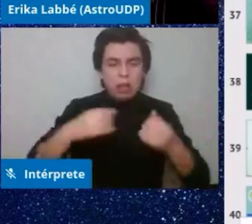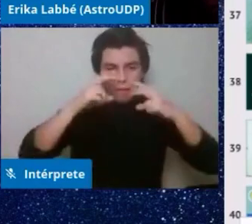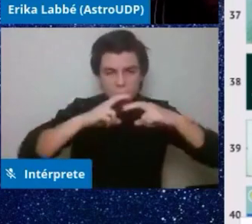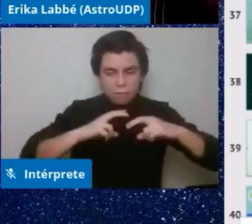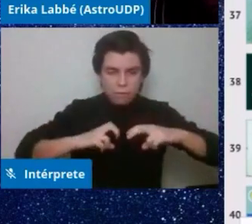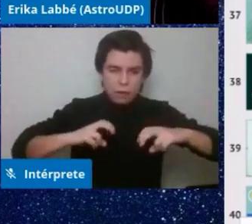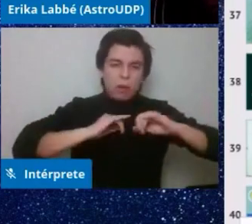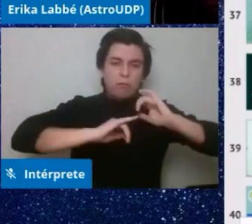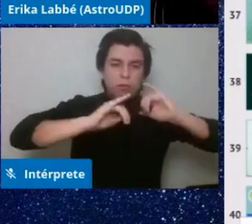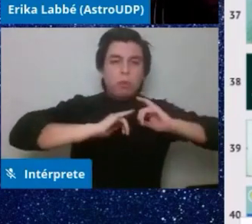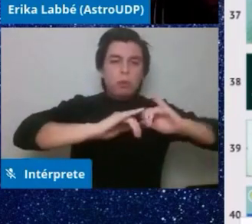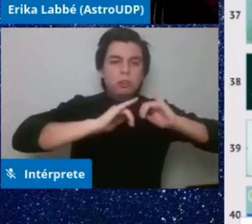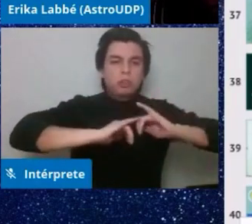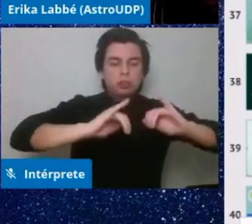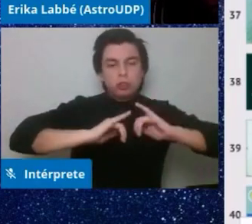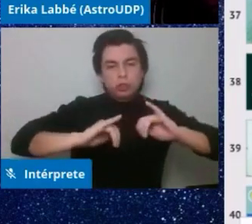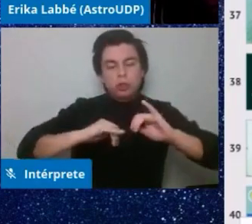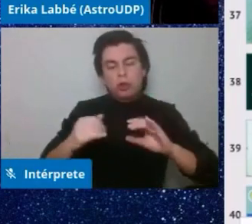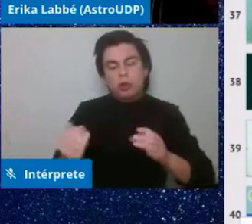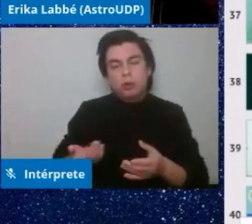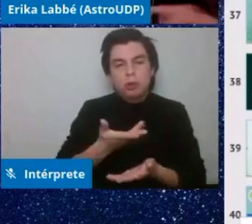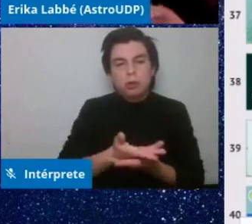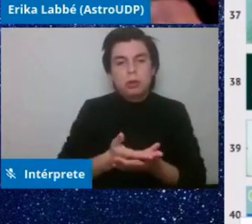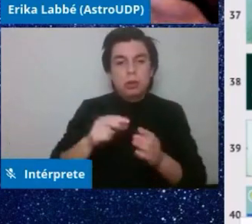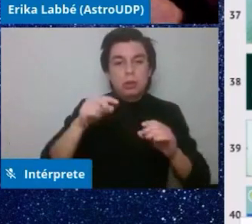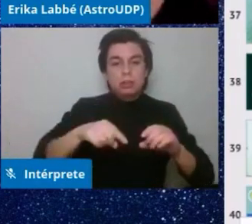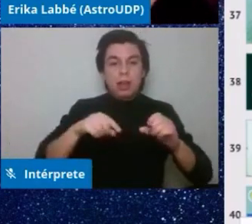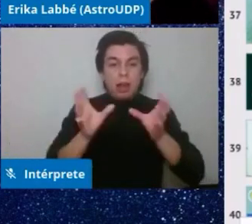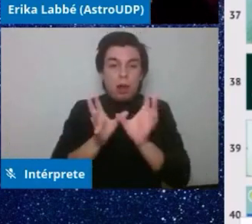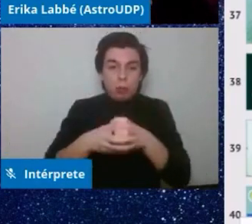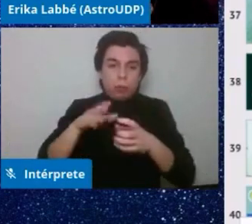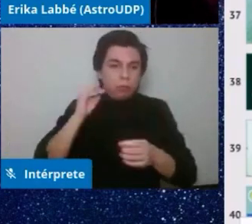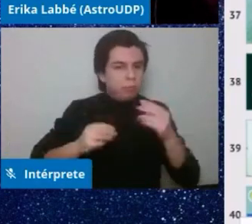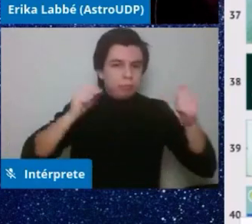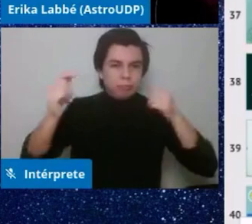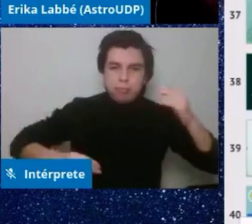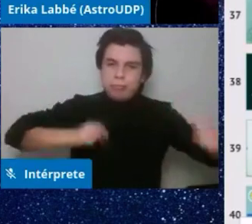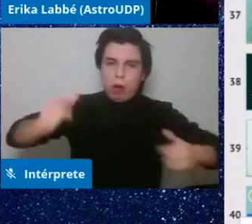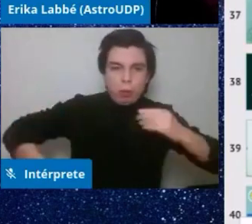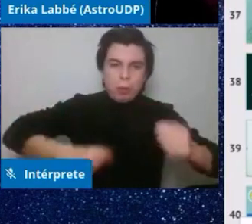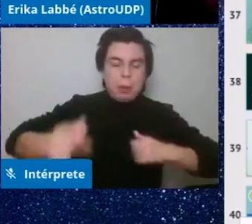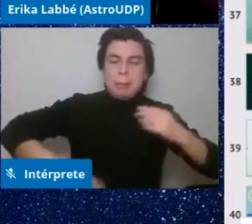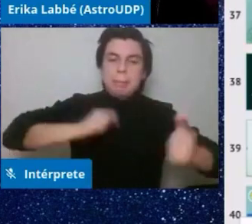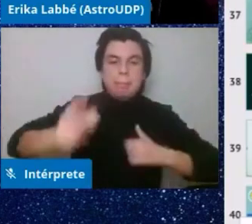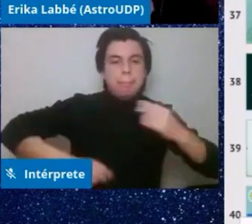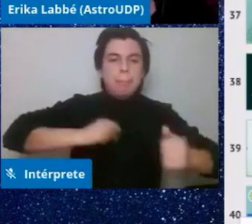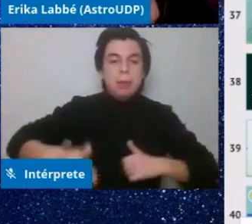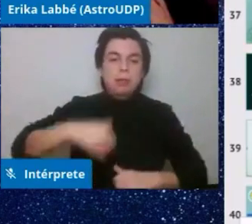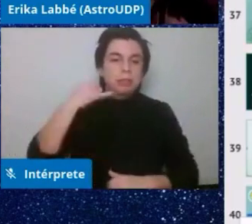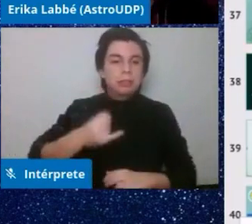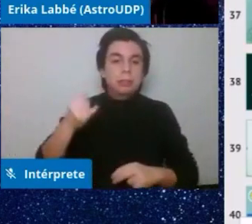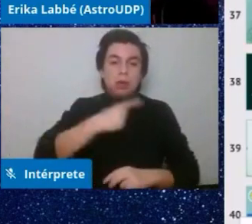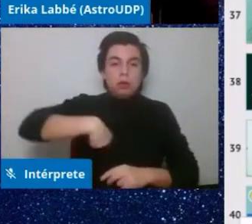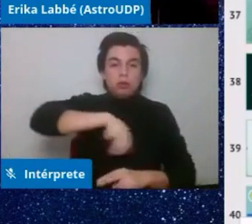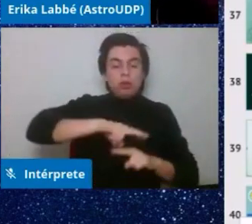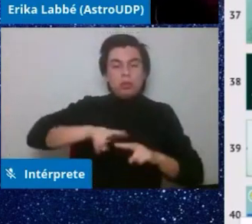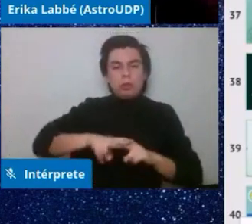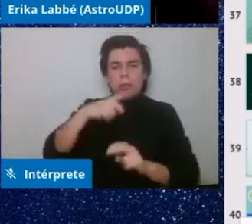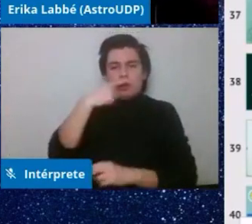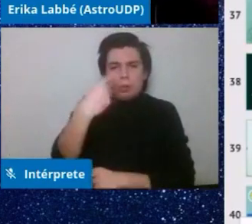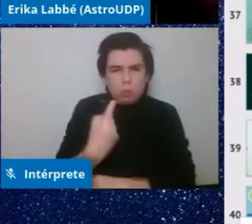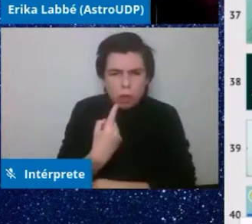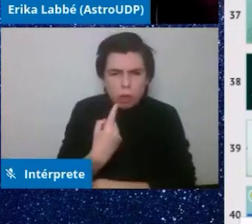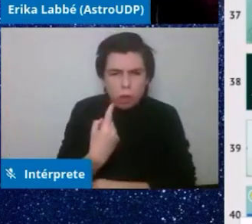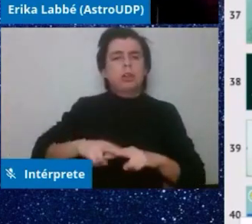haciendo. Y como les digo, este grupo es bien activo, estamos siempre preguntando cosas, armando proyectos, haciendo cosas